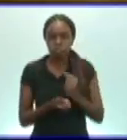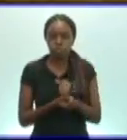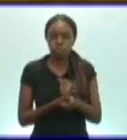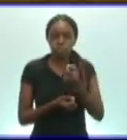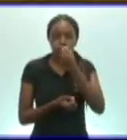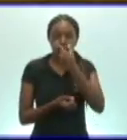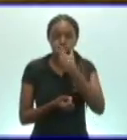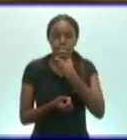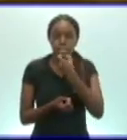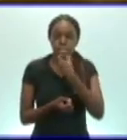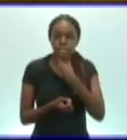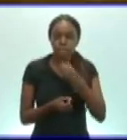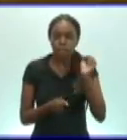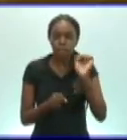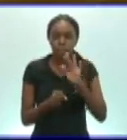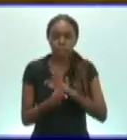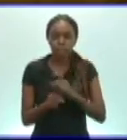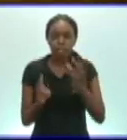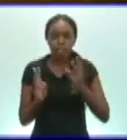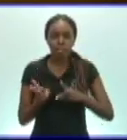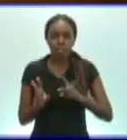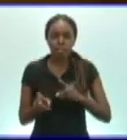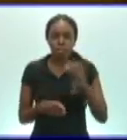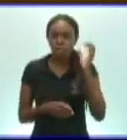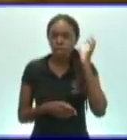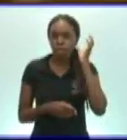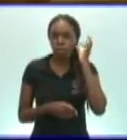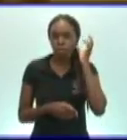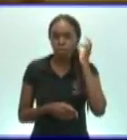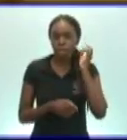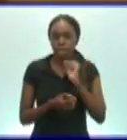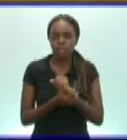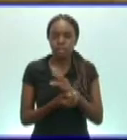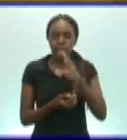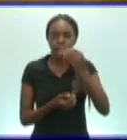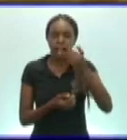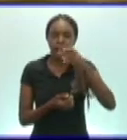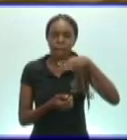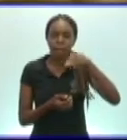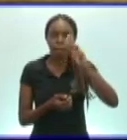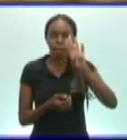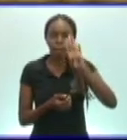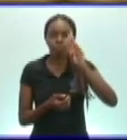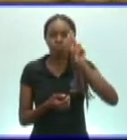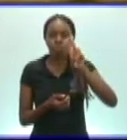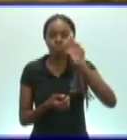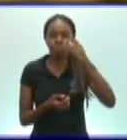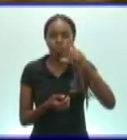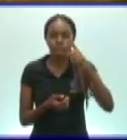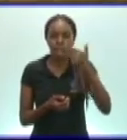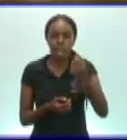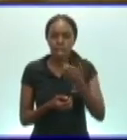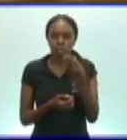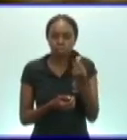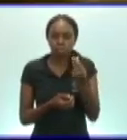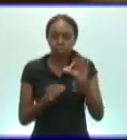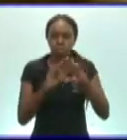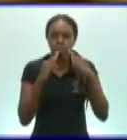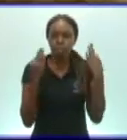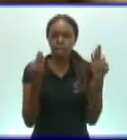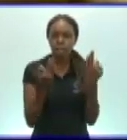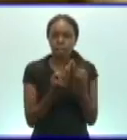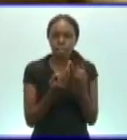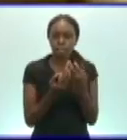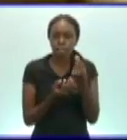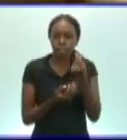relaciones con Candelaria Acosta, más conocida como Cambula, perteneciente a una familia de asalariados que trabajan